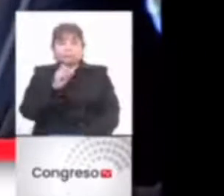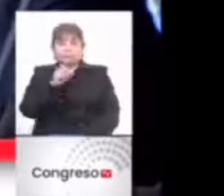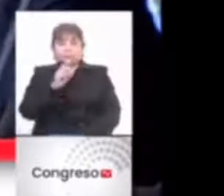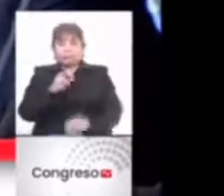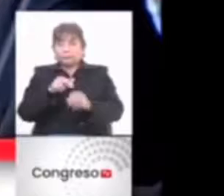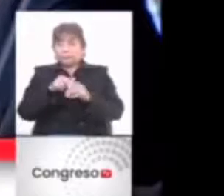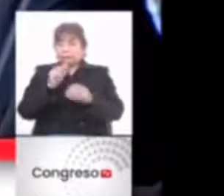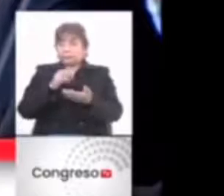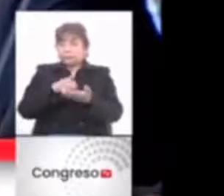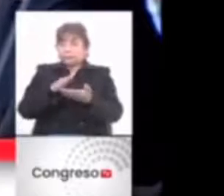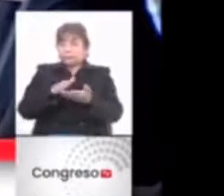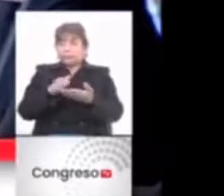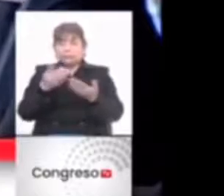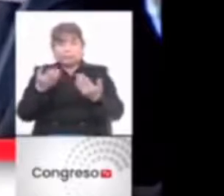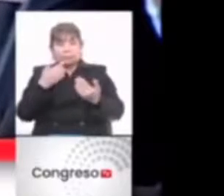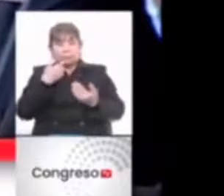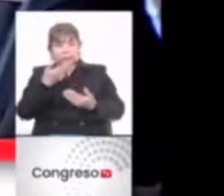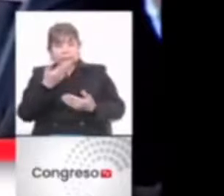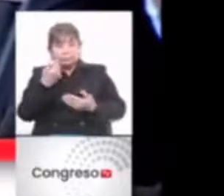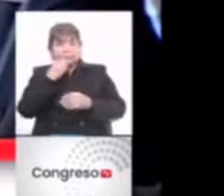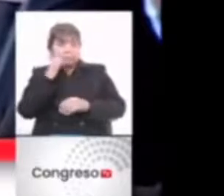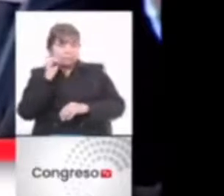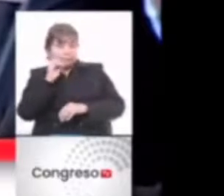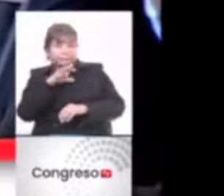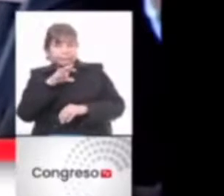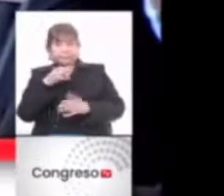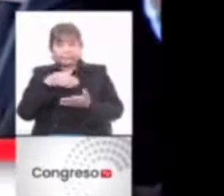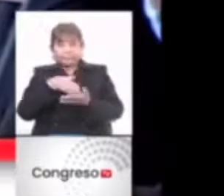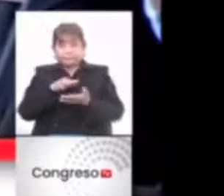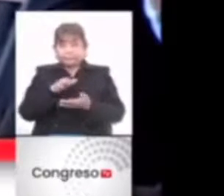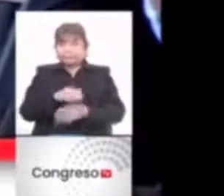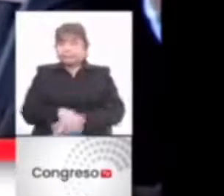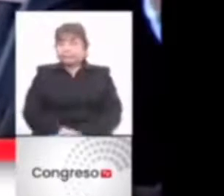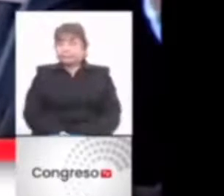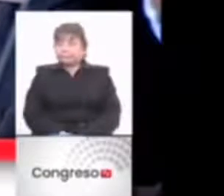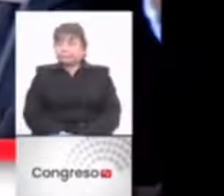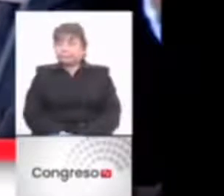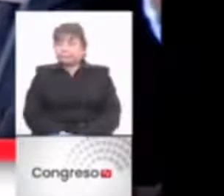Si usted los cesa, los llama y les comunica, está usted cesado.